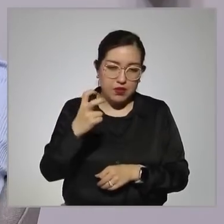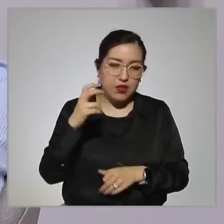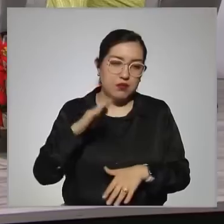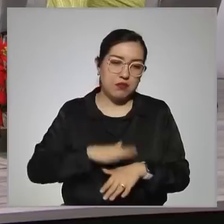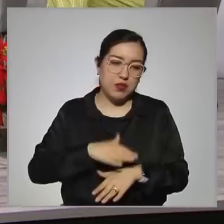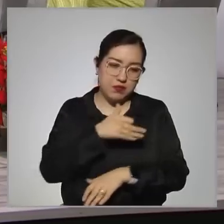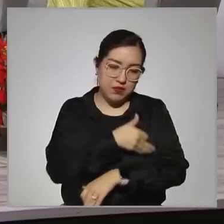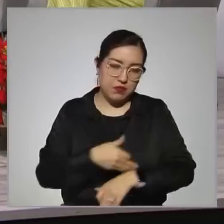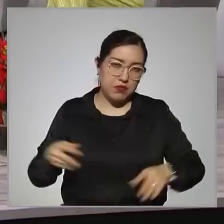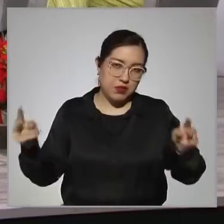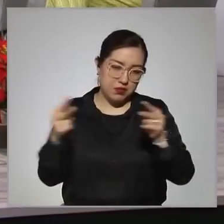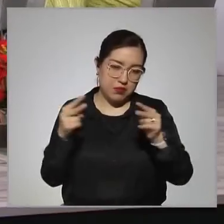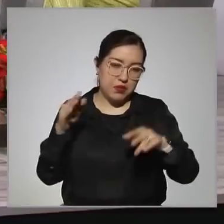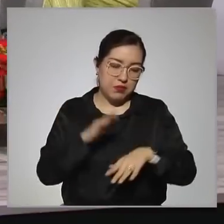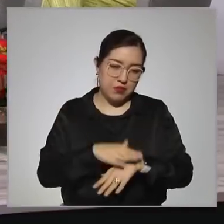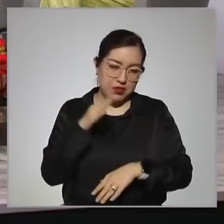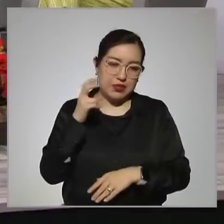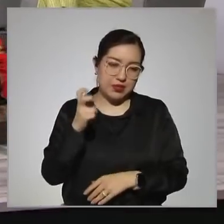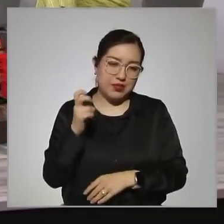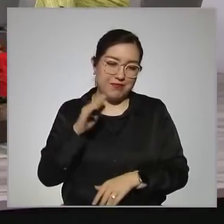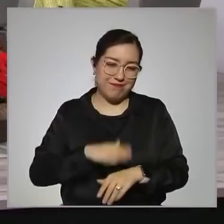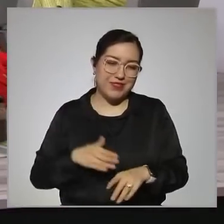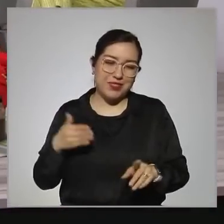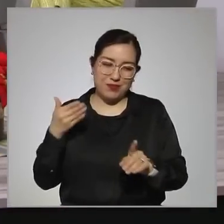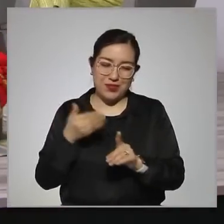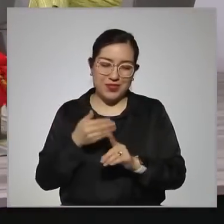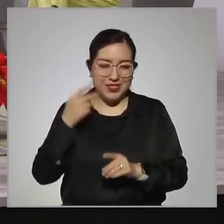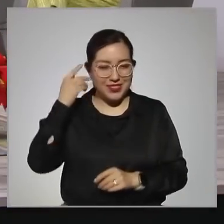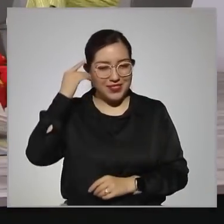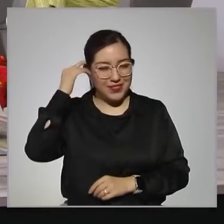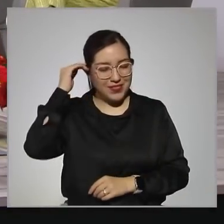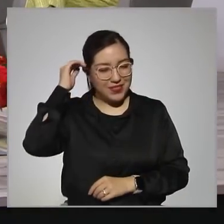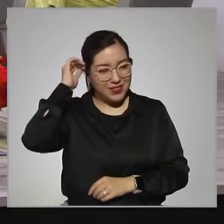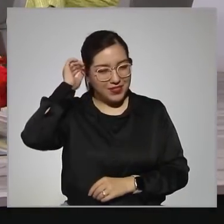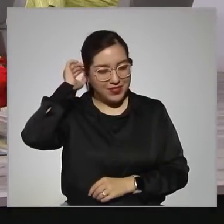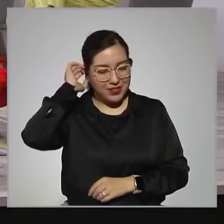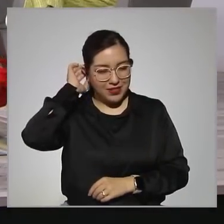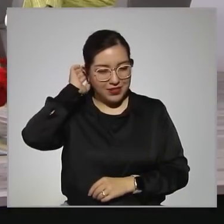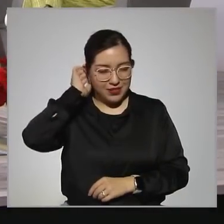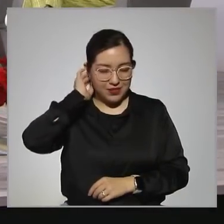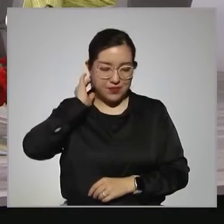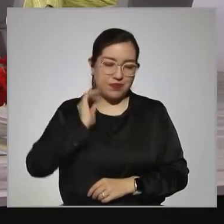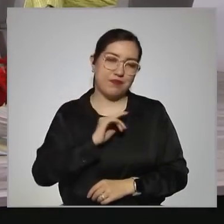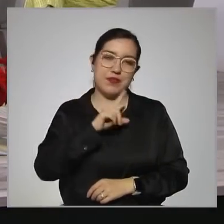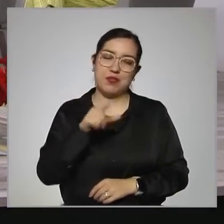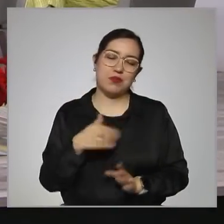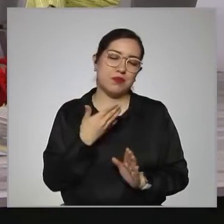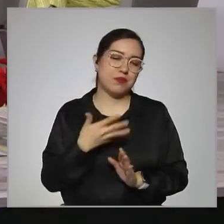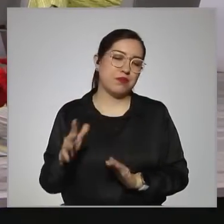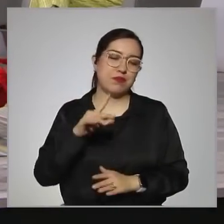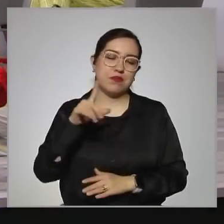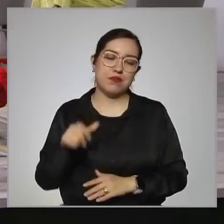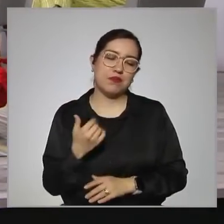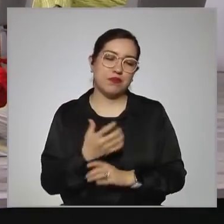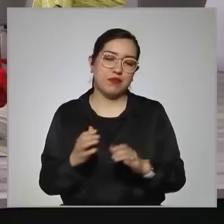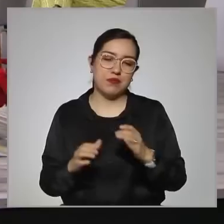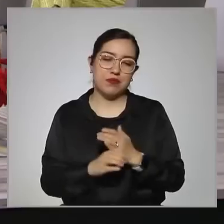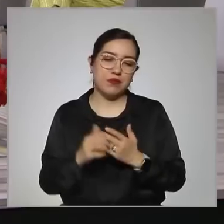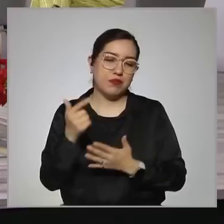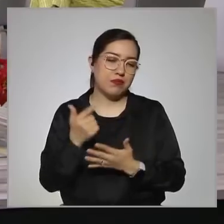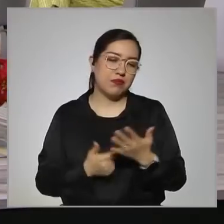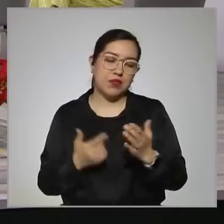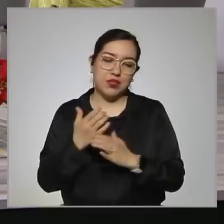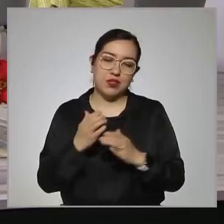familia. Bueno, más bien, ese es el propósito como de el principal, y ya después ya todo lo demás, pues la verdad, lo que